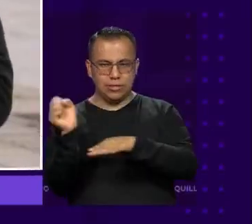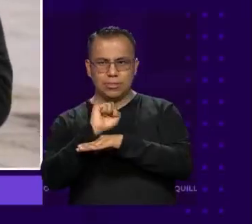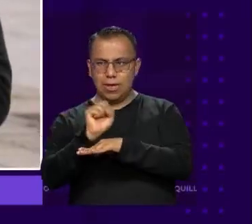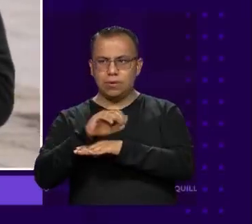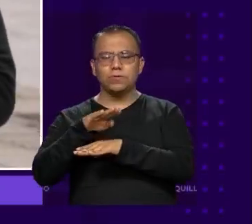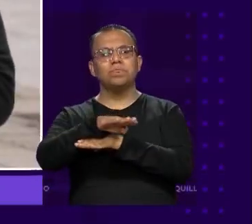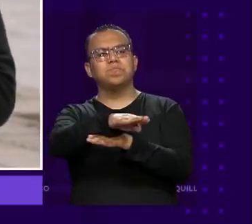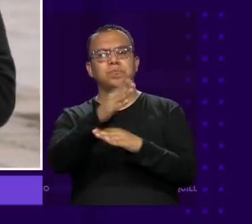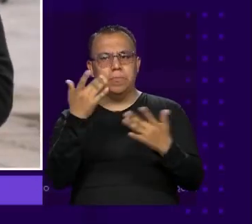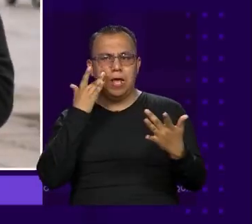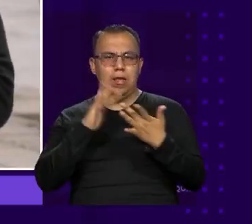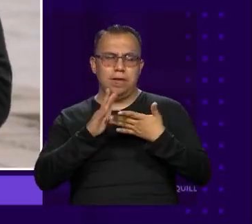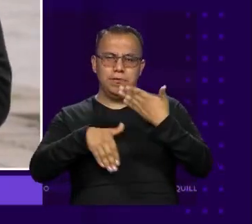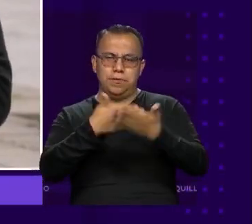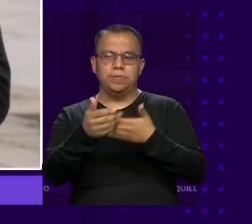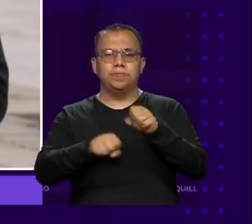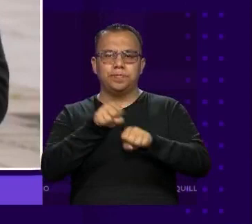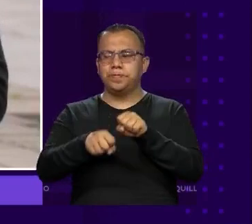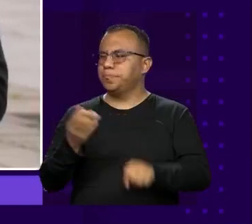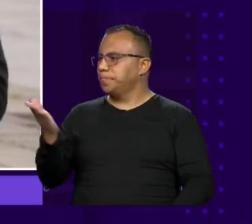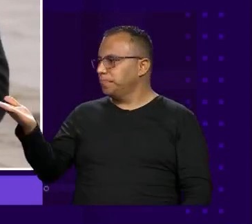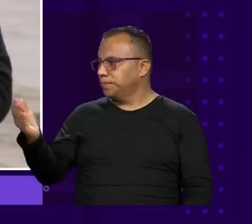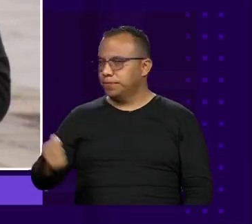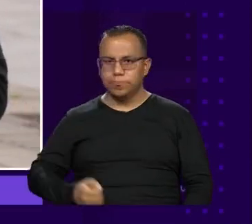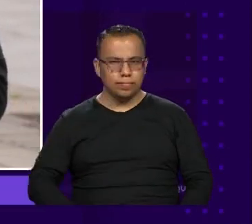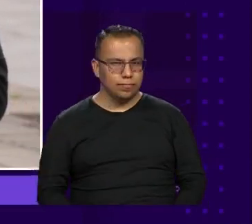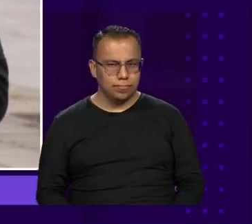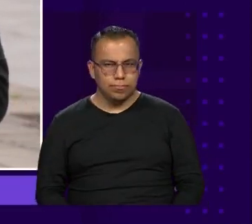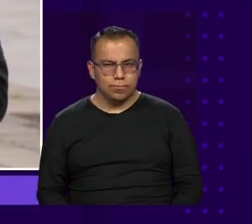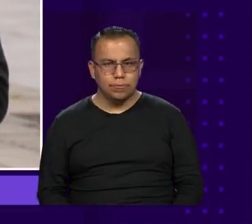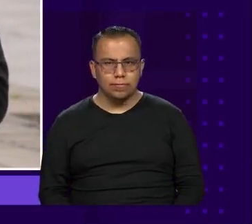supuesto también para los ciclistas. Lo escuchamos.